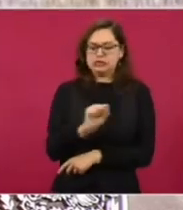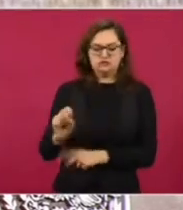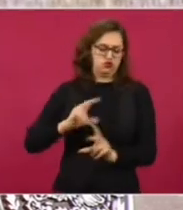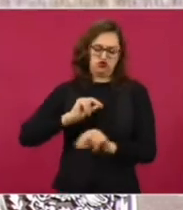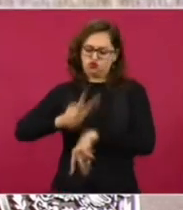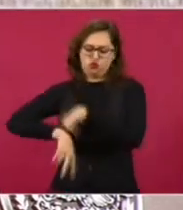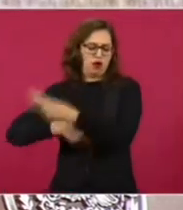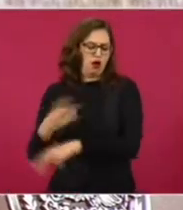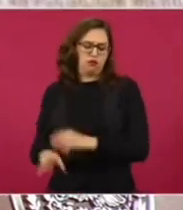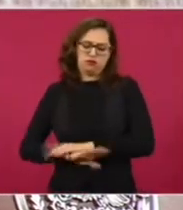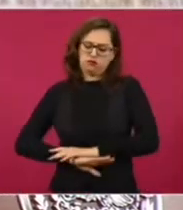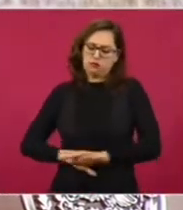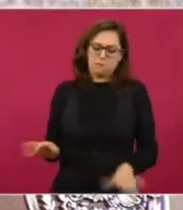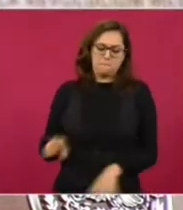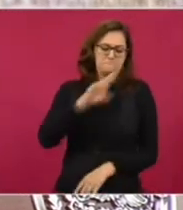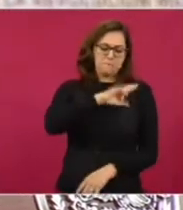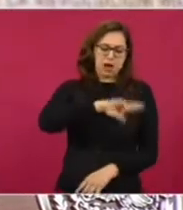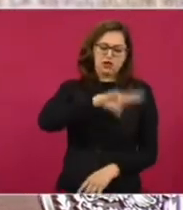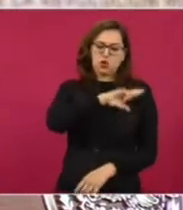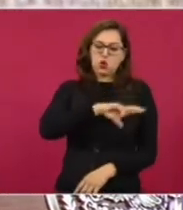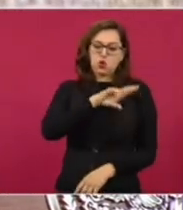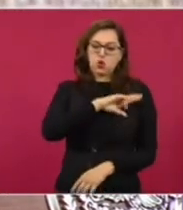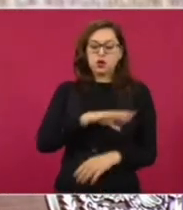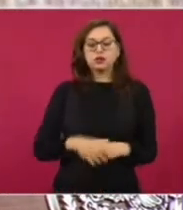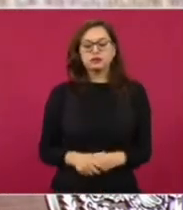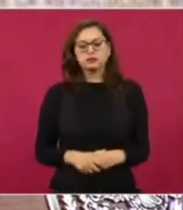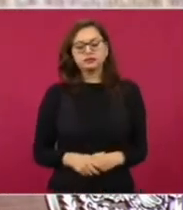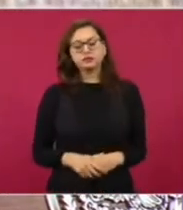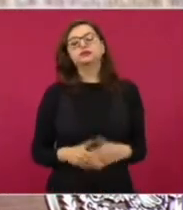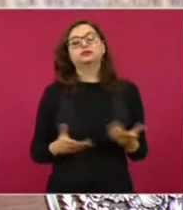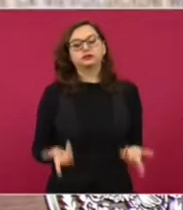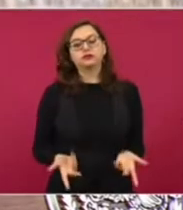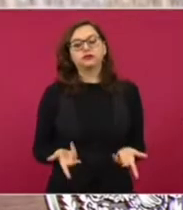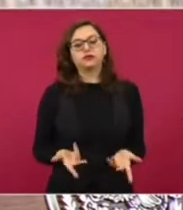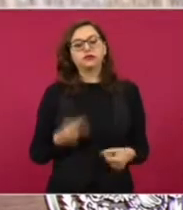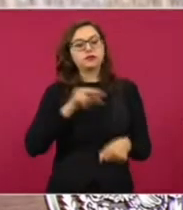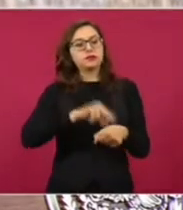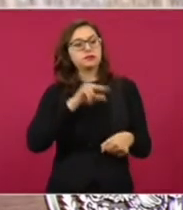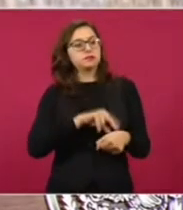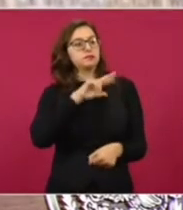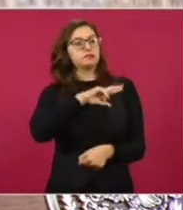van a las clínicas privadas.